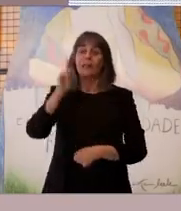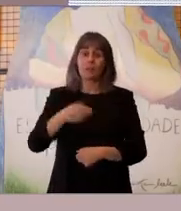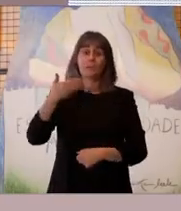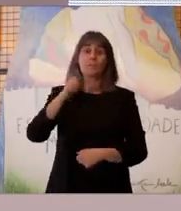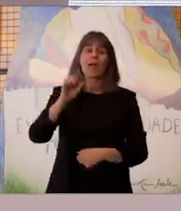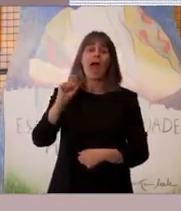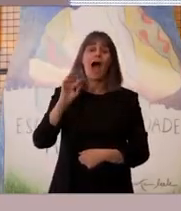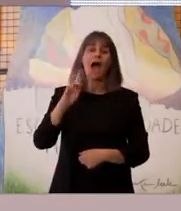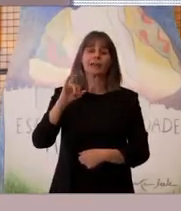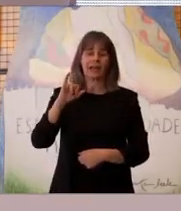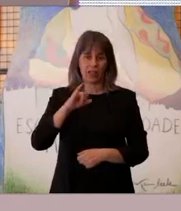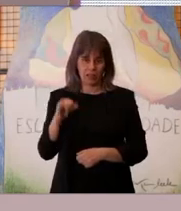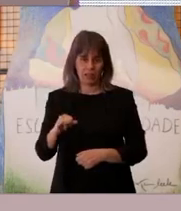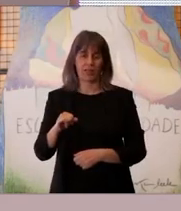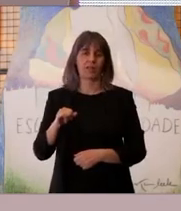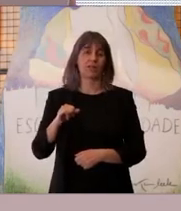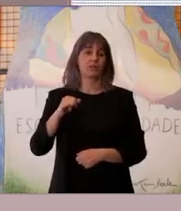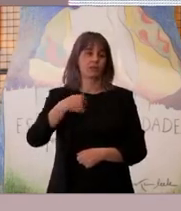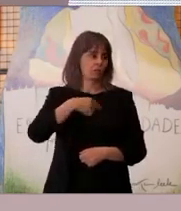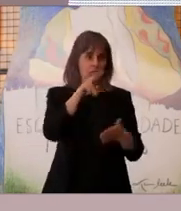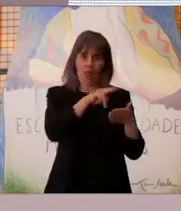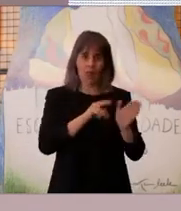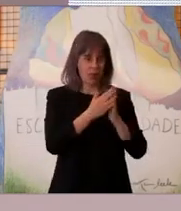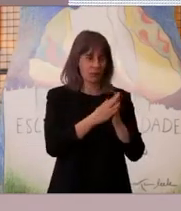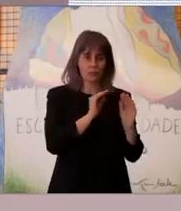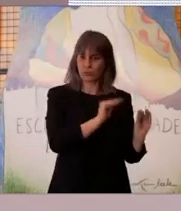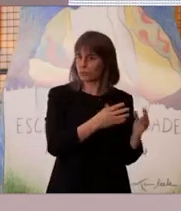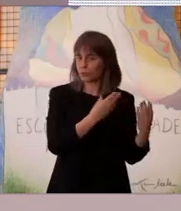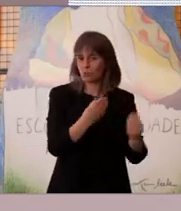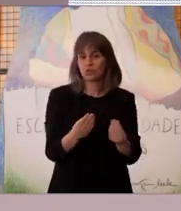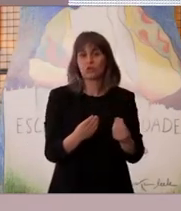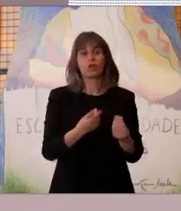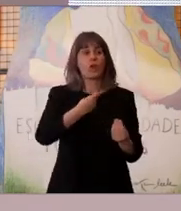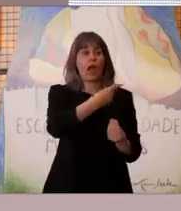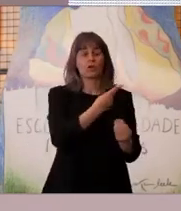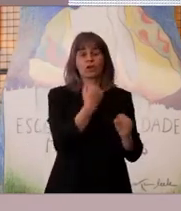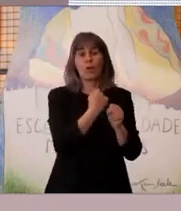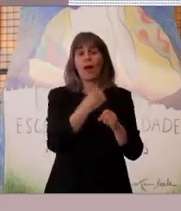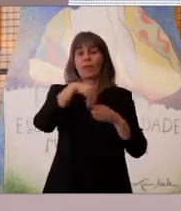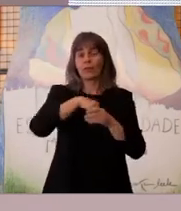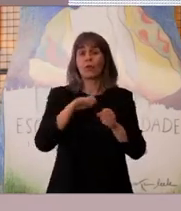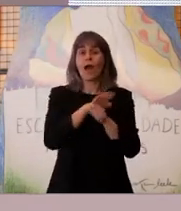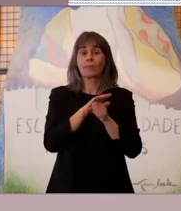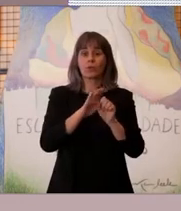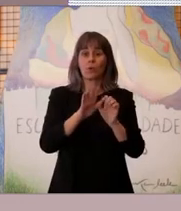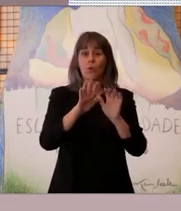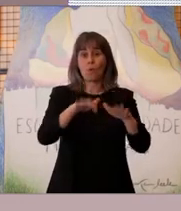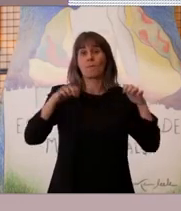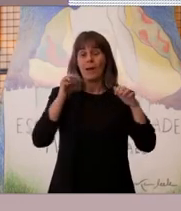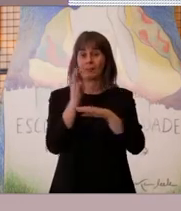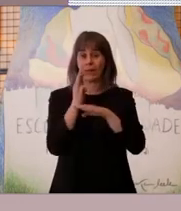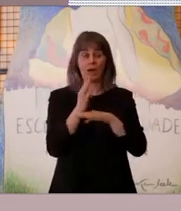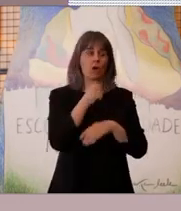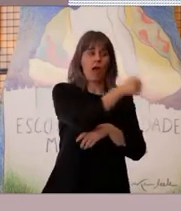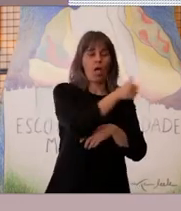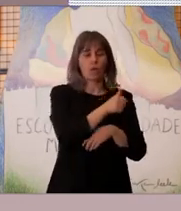en esta mesa Beatriz la hemos leído mucho Y aunque hemos estado en el ámbito parlamentario en distintas posiciones Bueno pues siempre